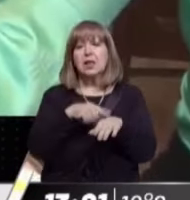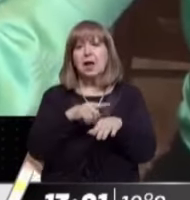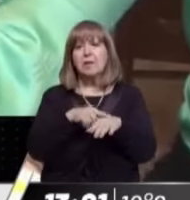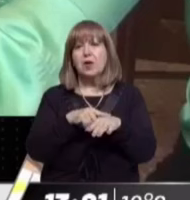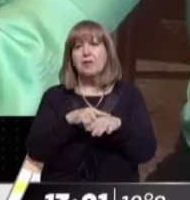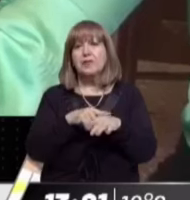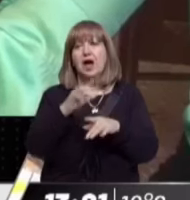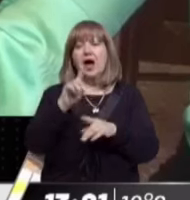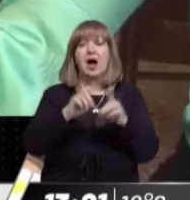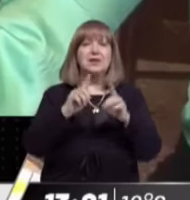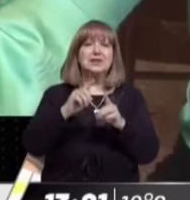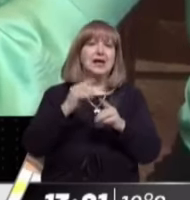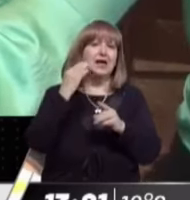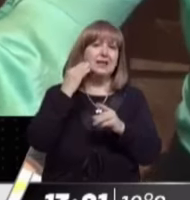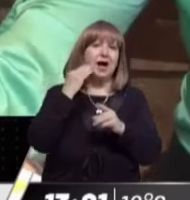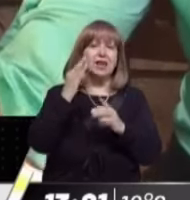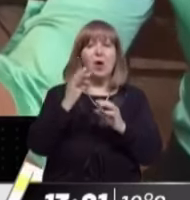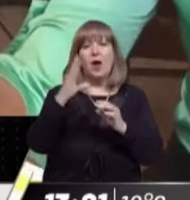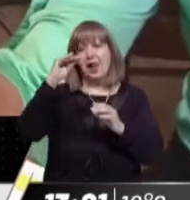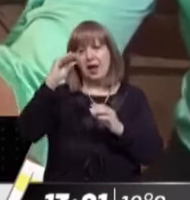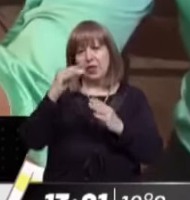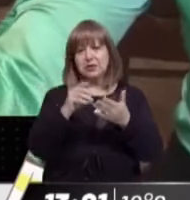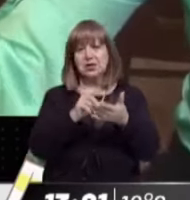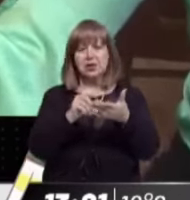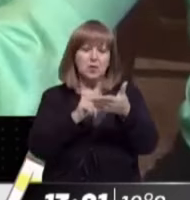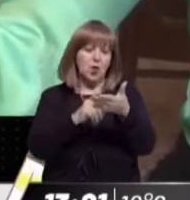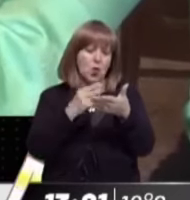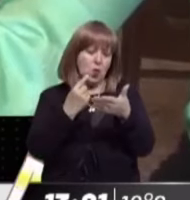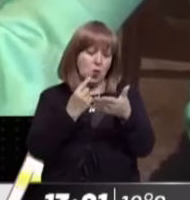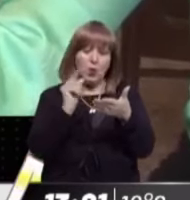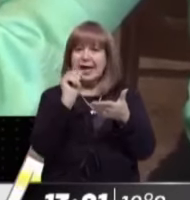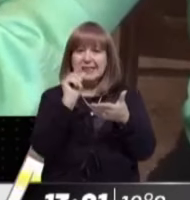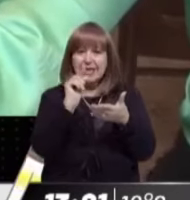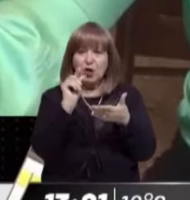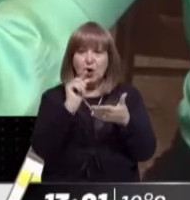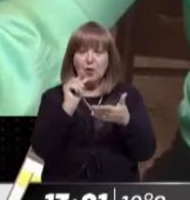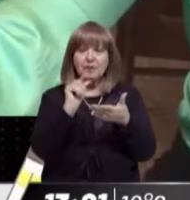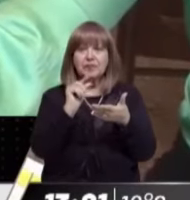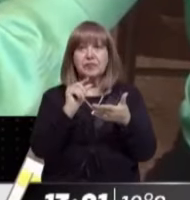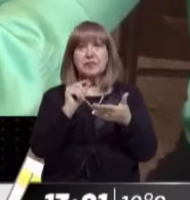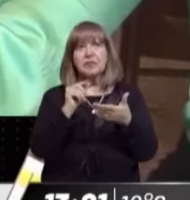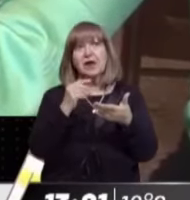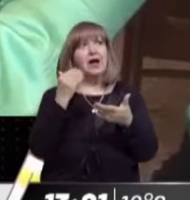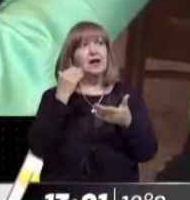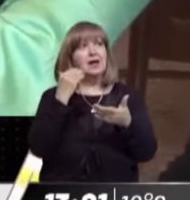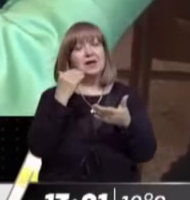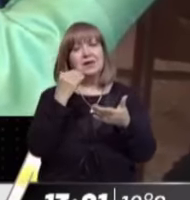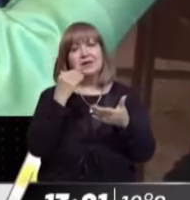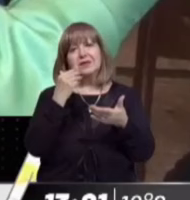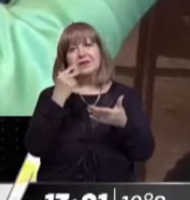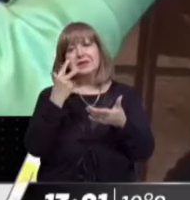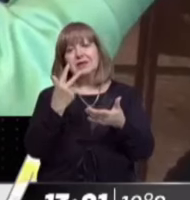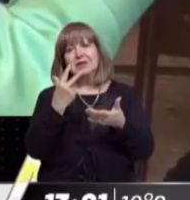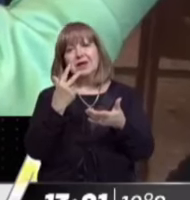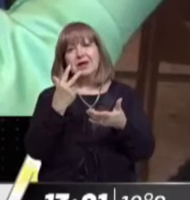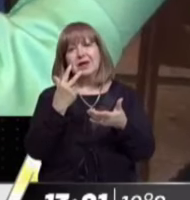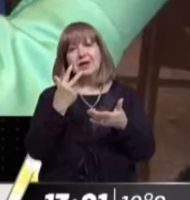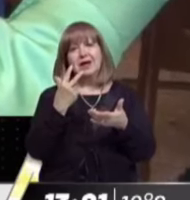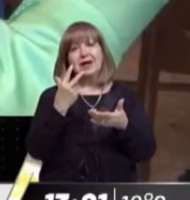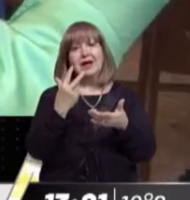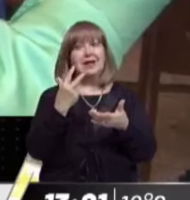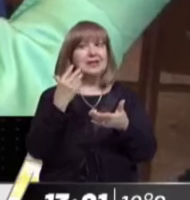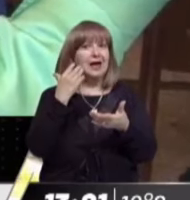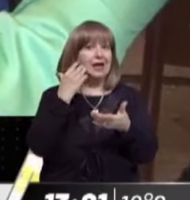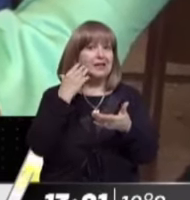la siesta a veces o cuando me voy a dormir. Claro, ¿cuánto tiempo, si te acordás? Y en la siesta hasta más o menos que mis papás se